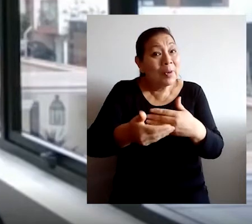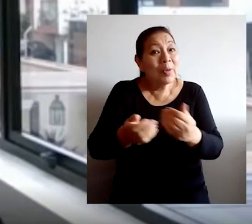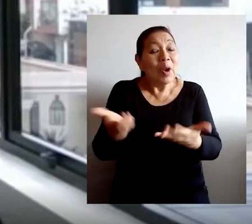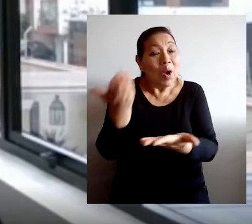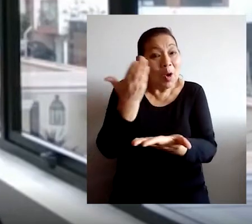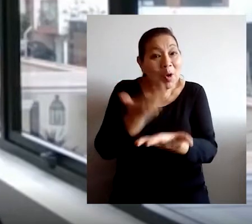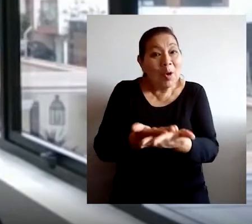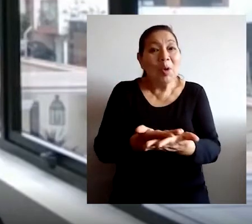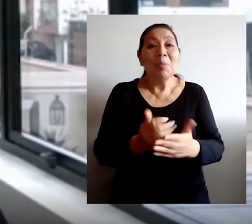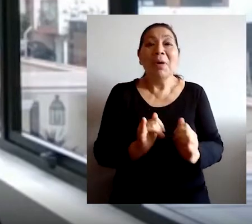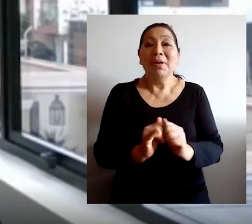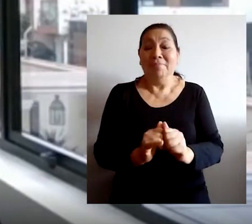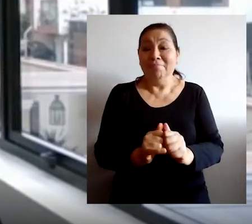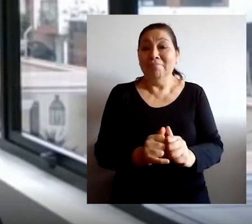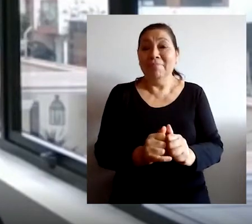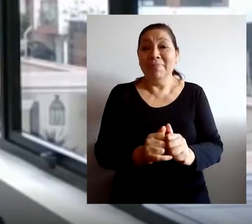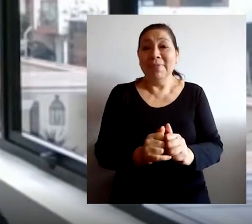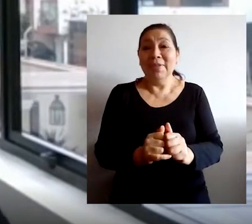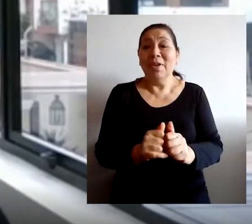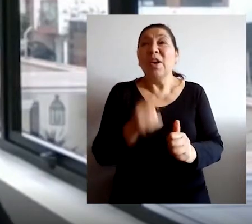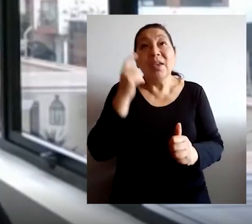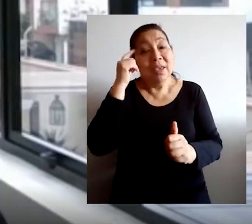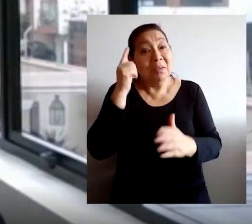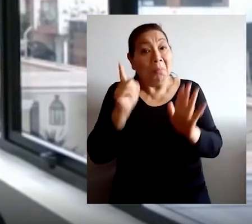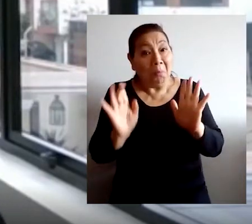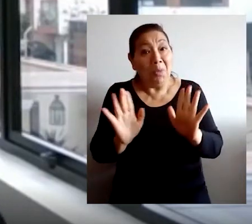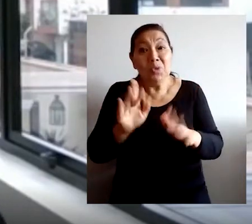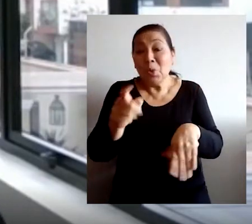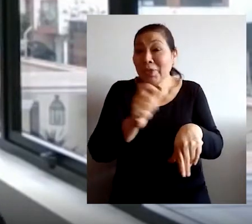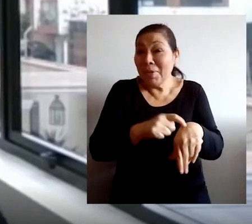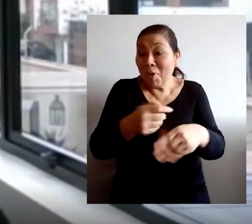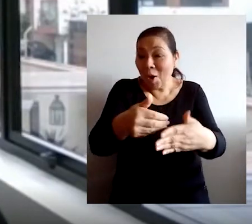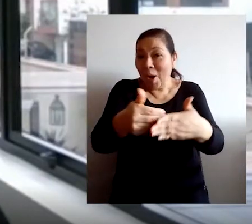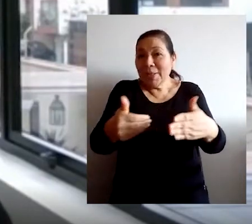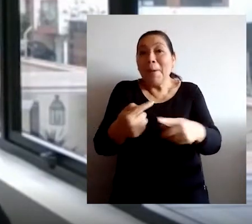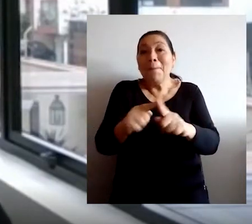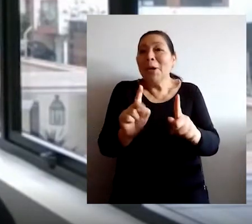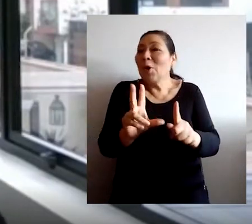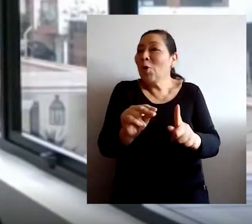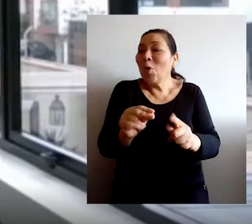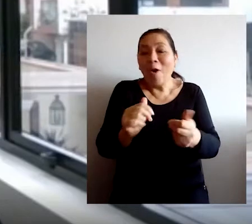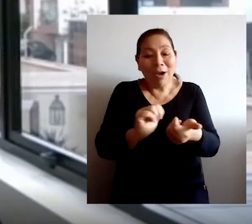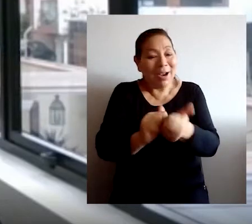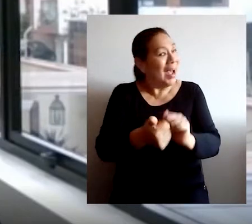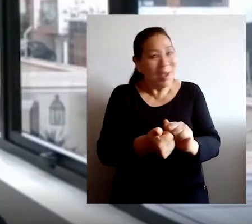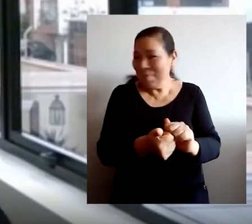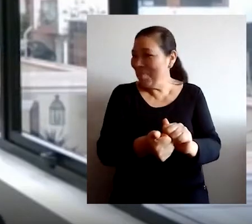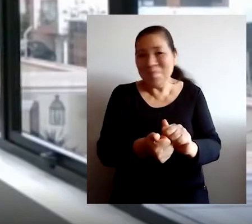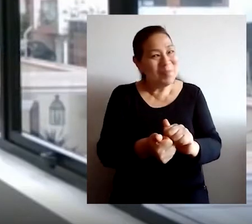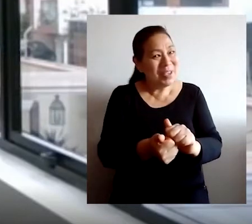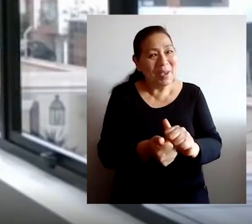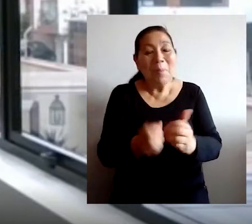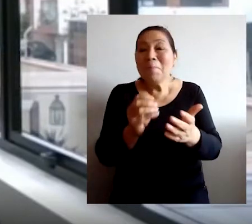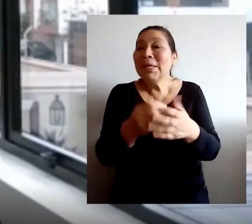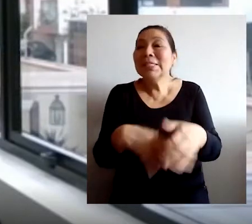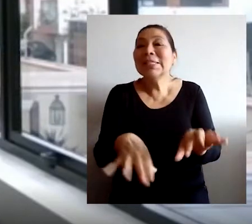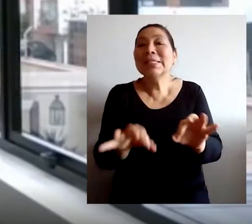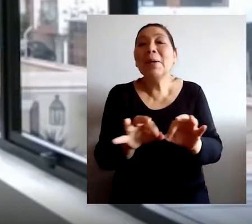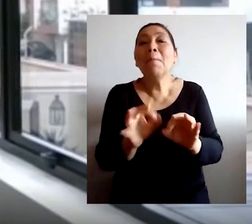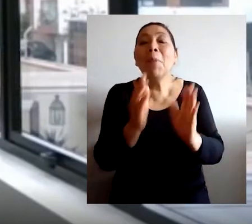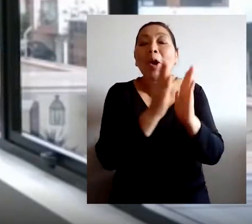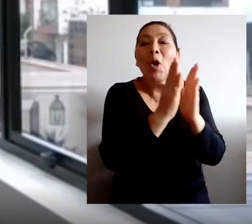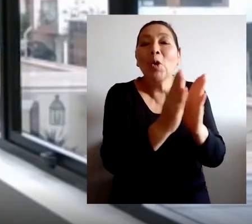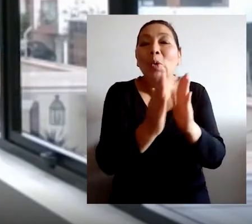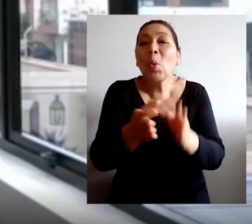en los acompañados, señor, que ocurra pues en su momento, pero que no altere lo que es primacía para